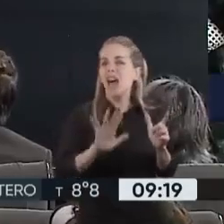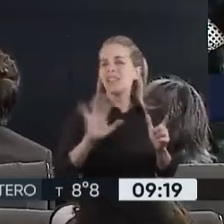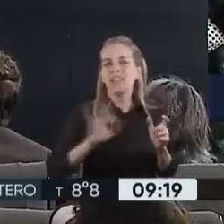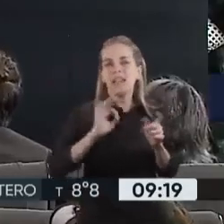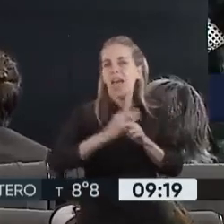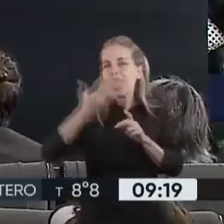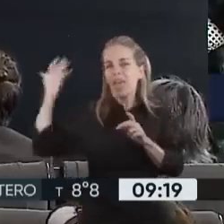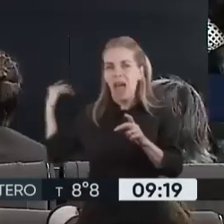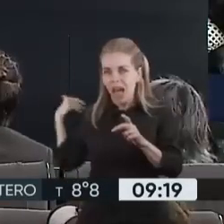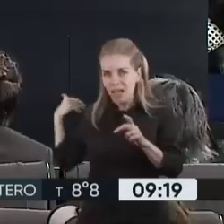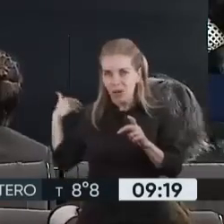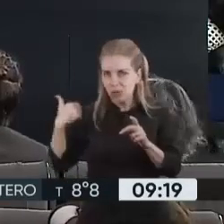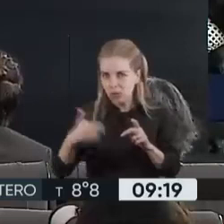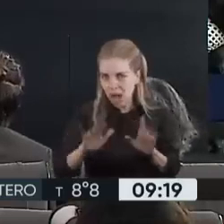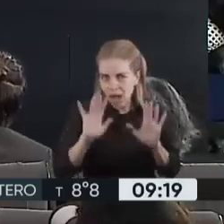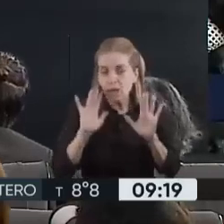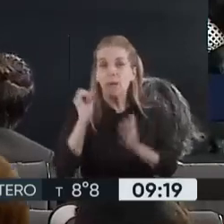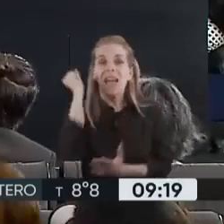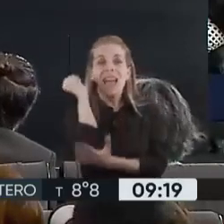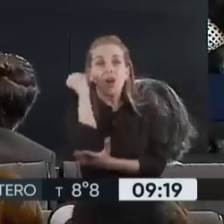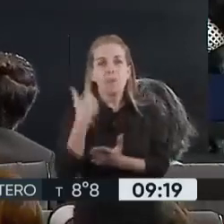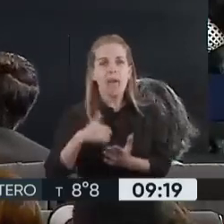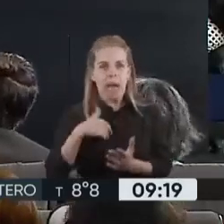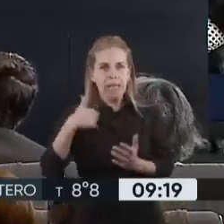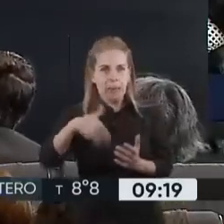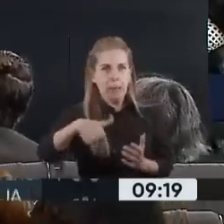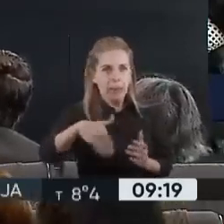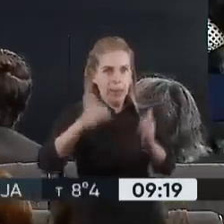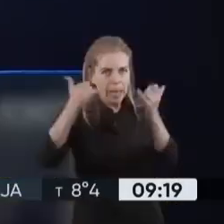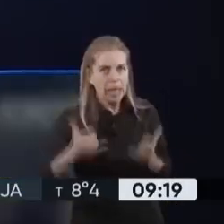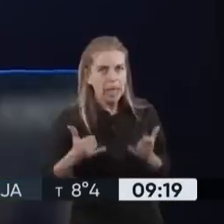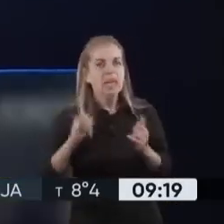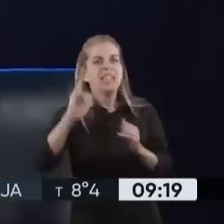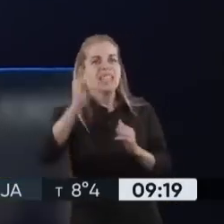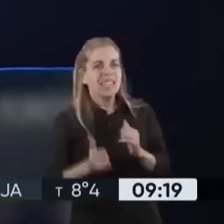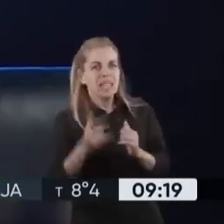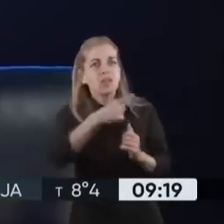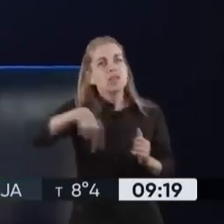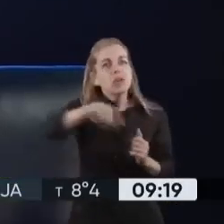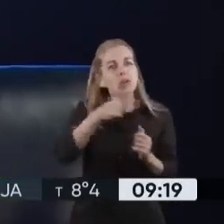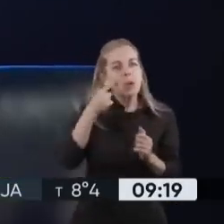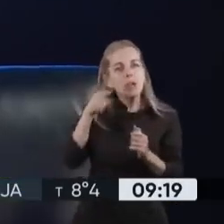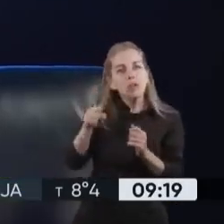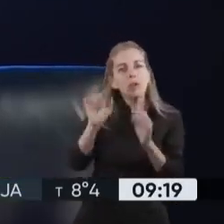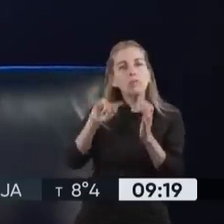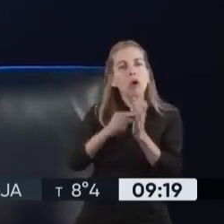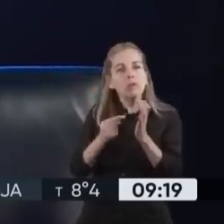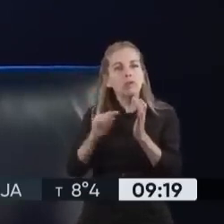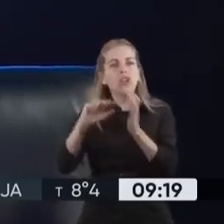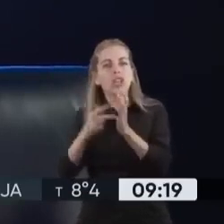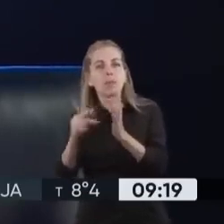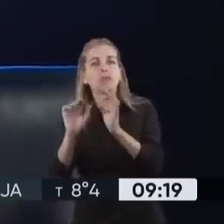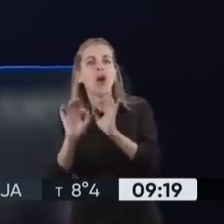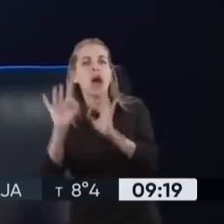esas tensiones naturalmente la economía argentina las va a tener y nosotros vamos a administrar esa atención junto con el